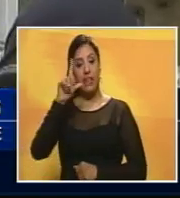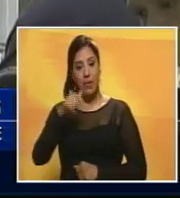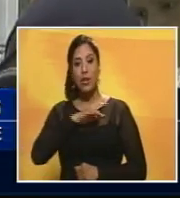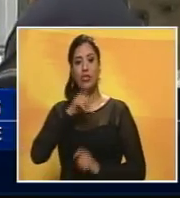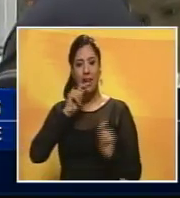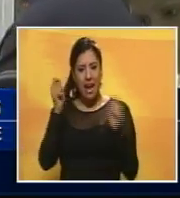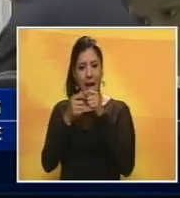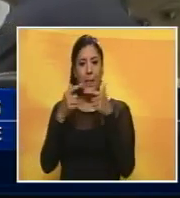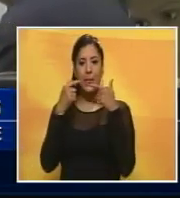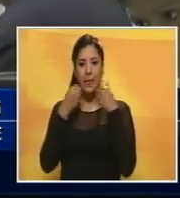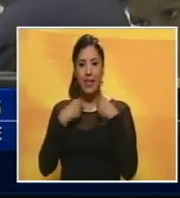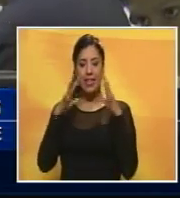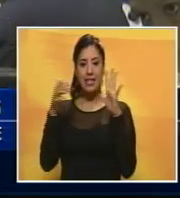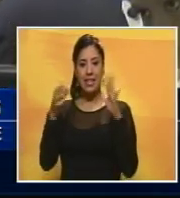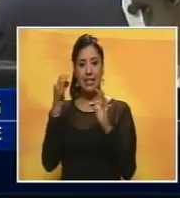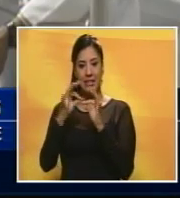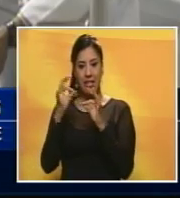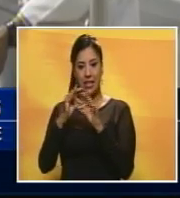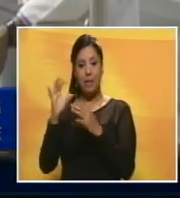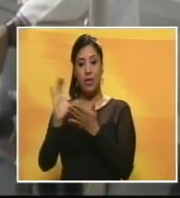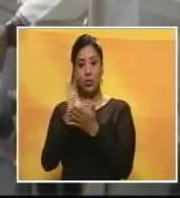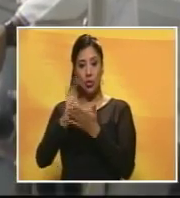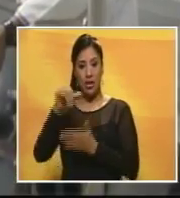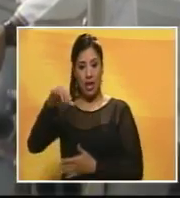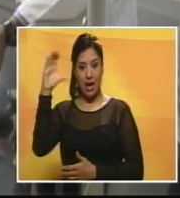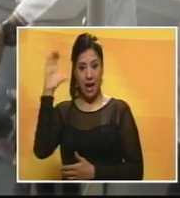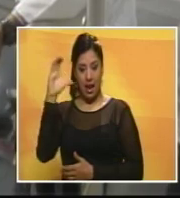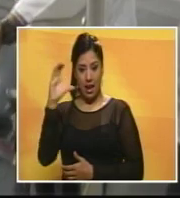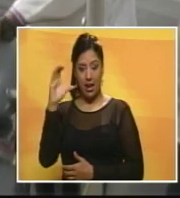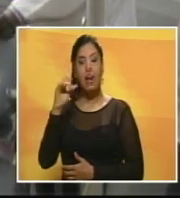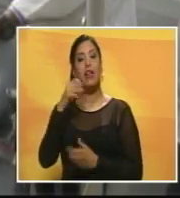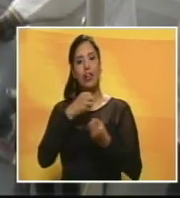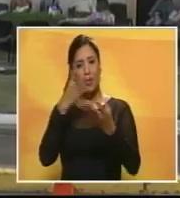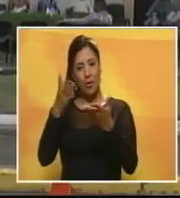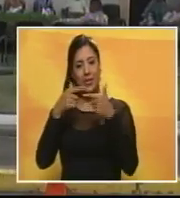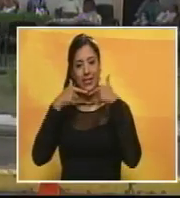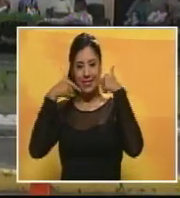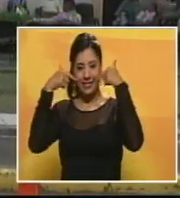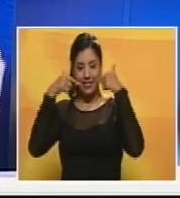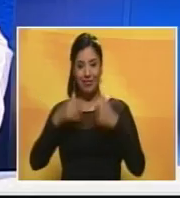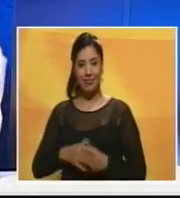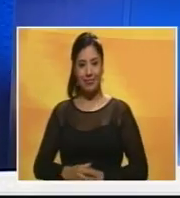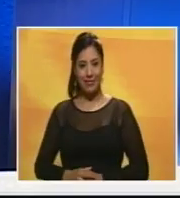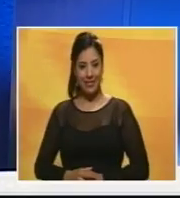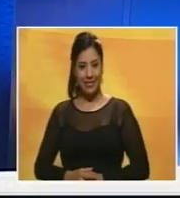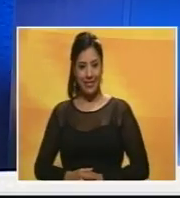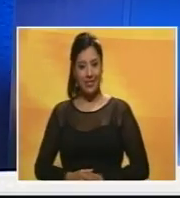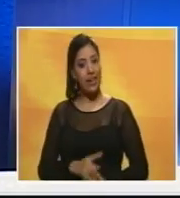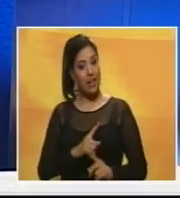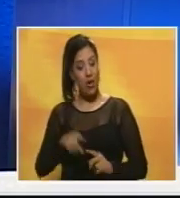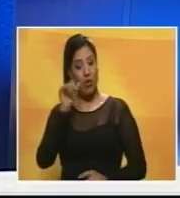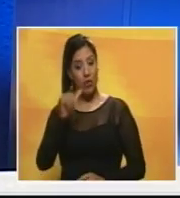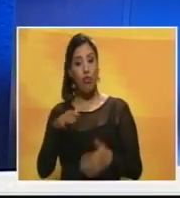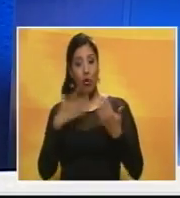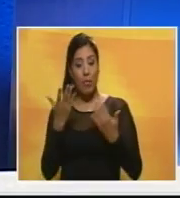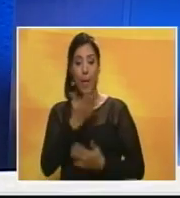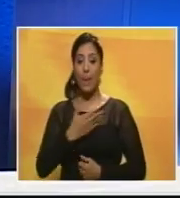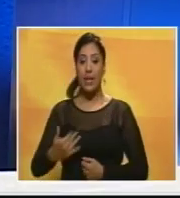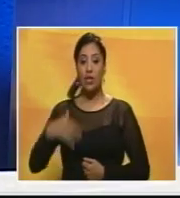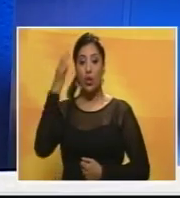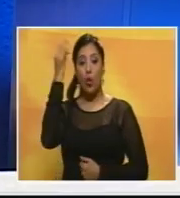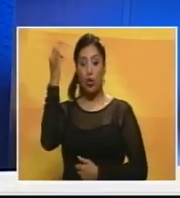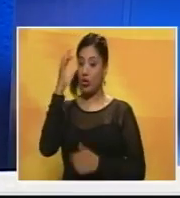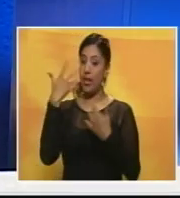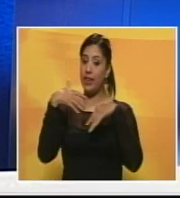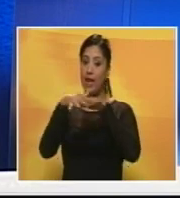Cambiemos vidas este 16 de septiembre en la ciudad de Caracas y regalemos una sonrisa. Gerson Hernández, presidente del